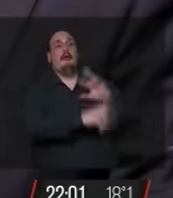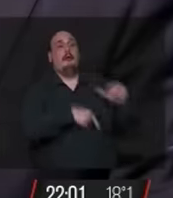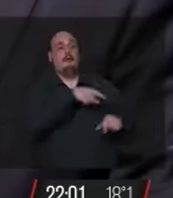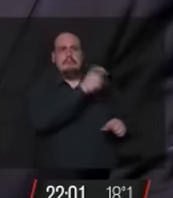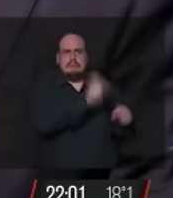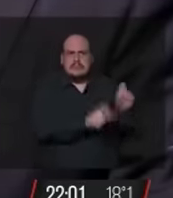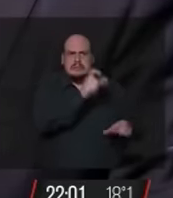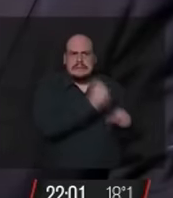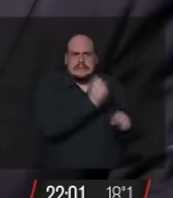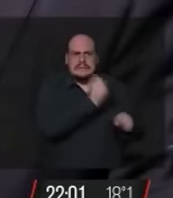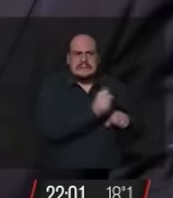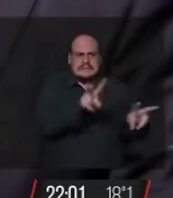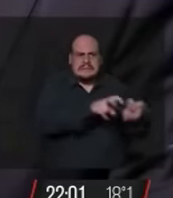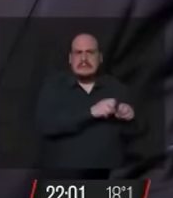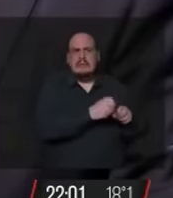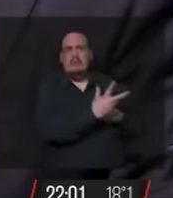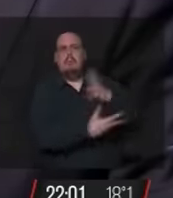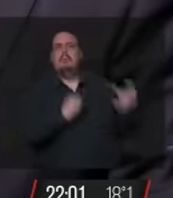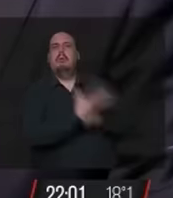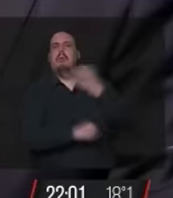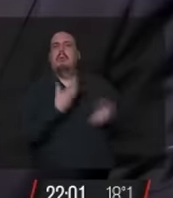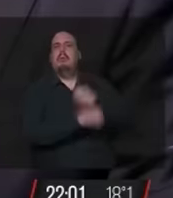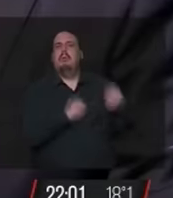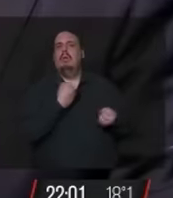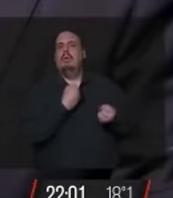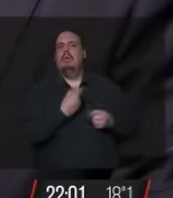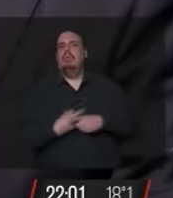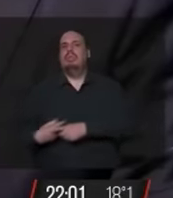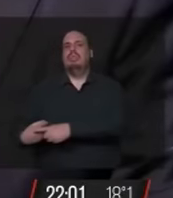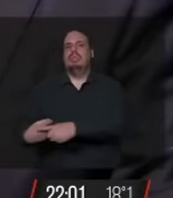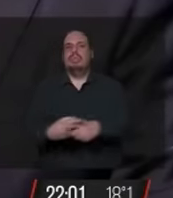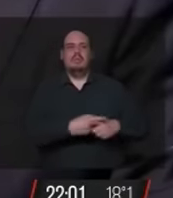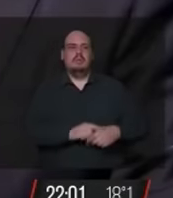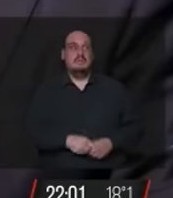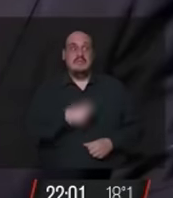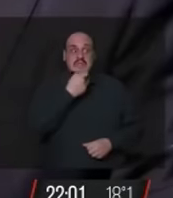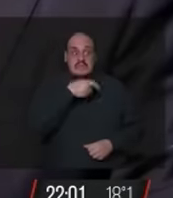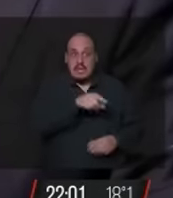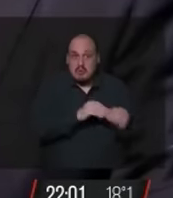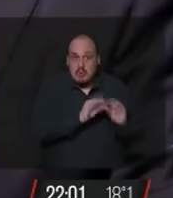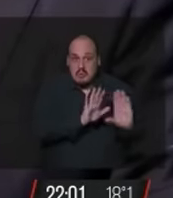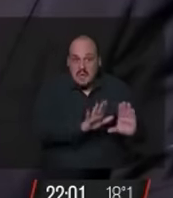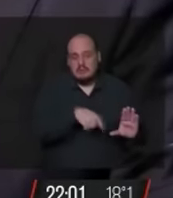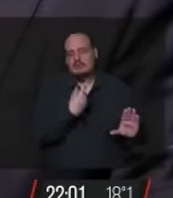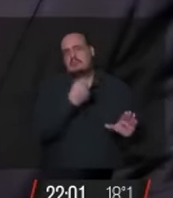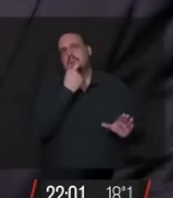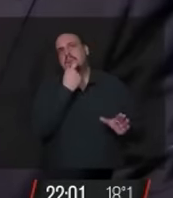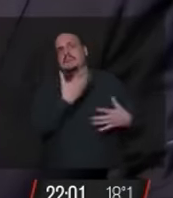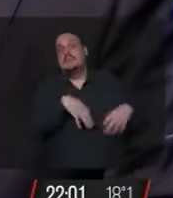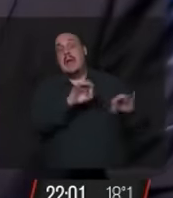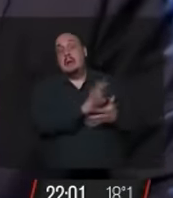del fruto de su trabajo. Pero suponiendo que uno pudiera superar eso, el problema es cómo